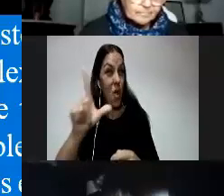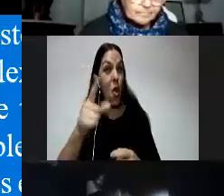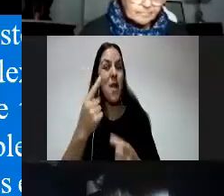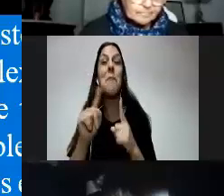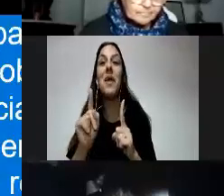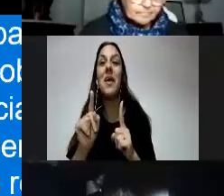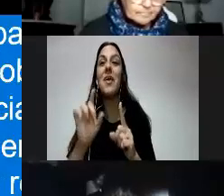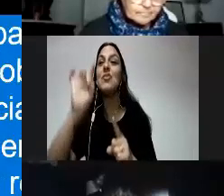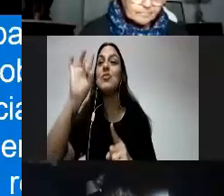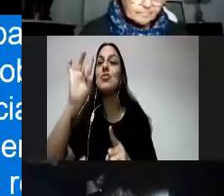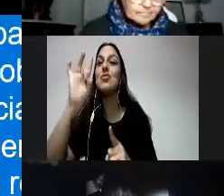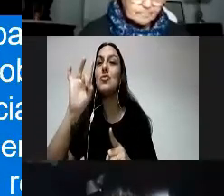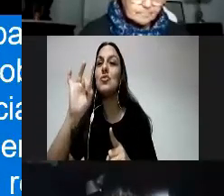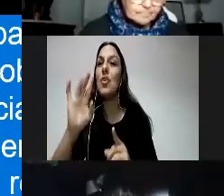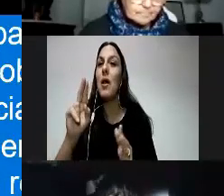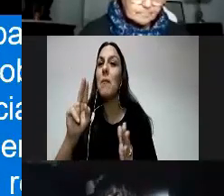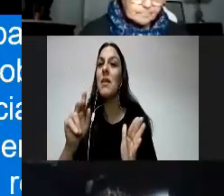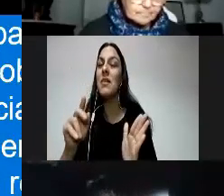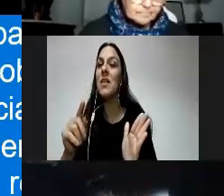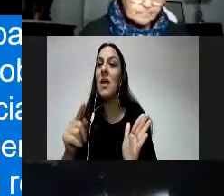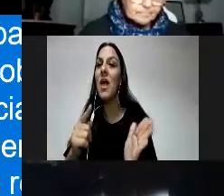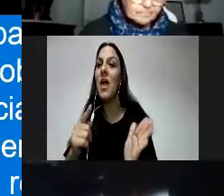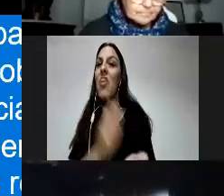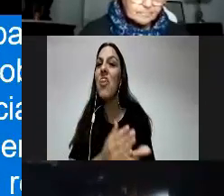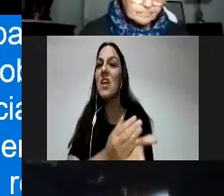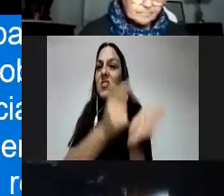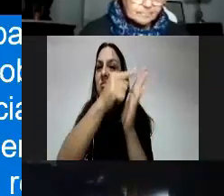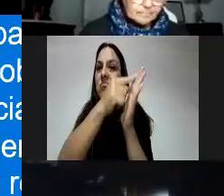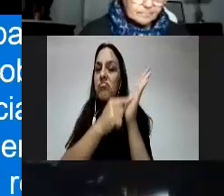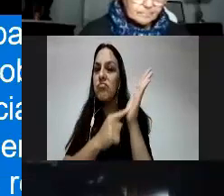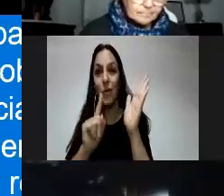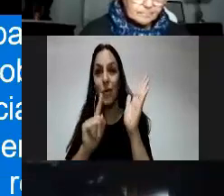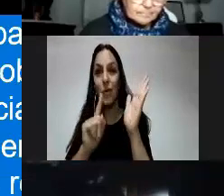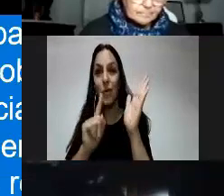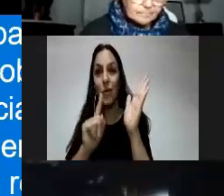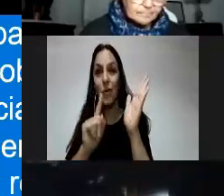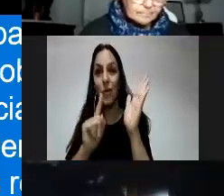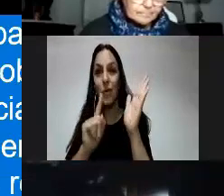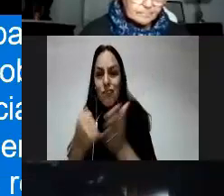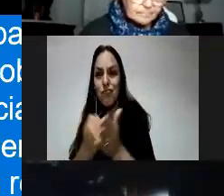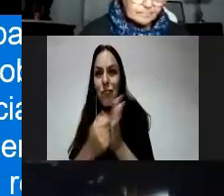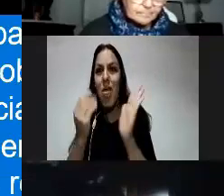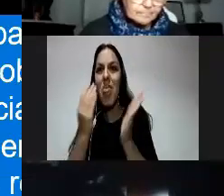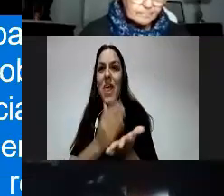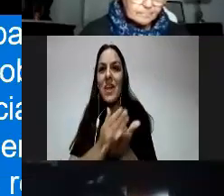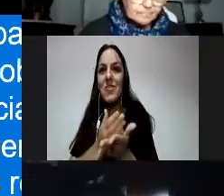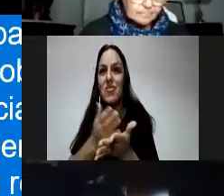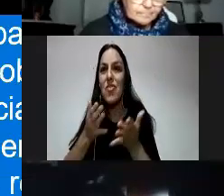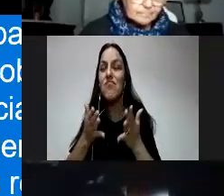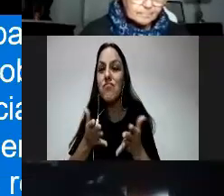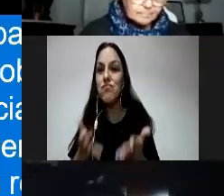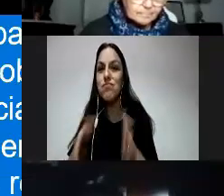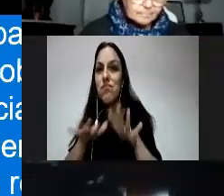el derecho normativo, sino activo, el derecho en forma activa.